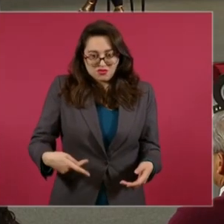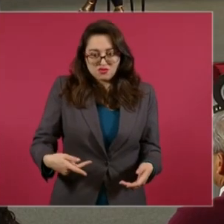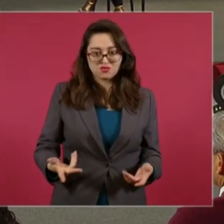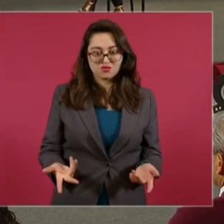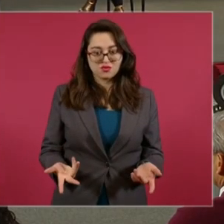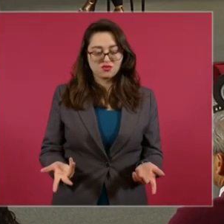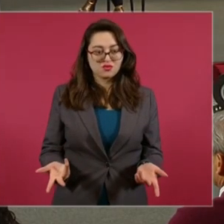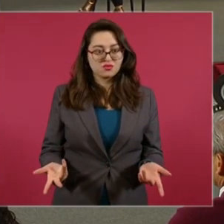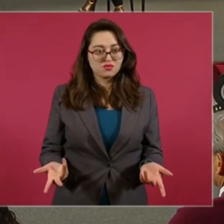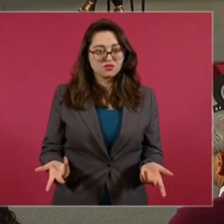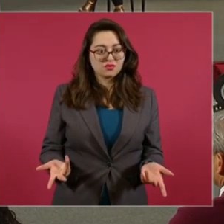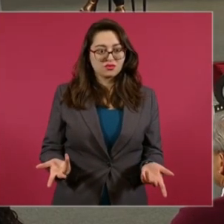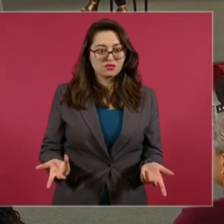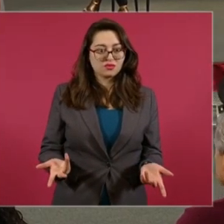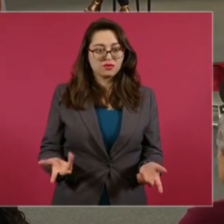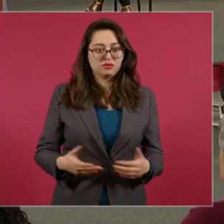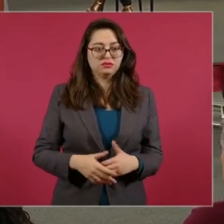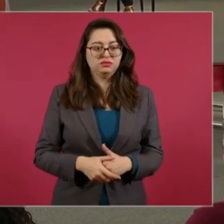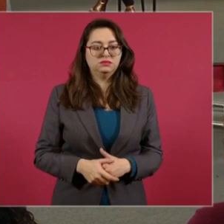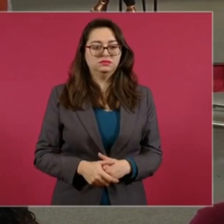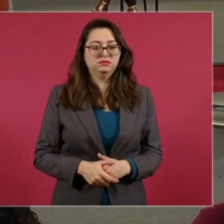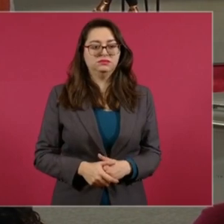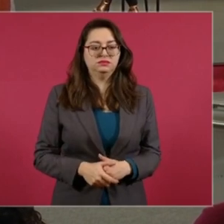esta, sí estaba.